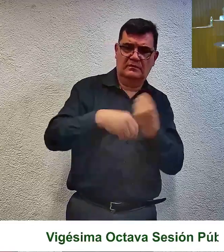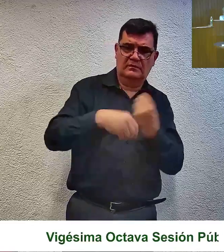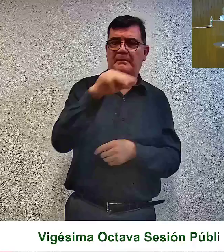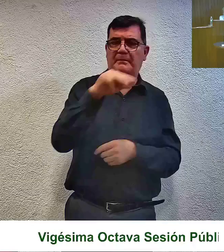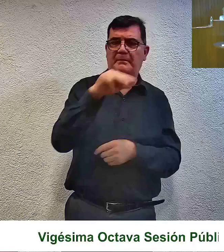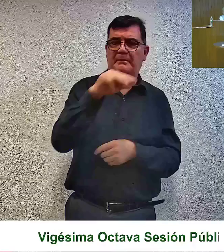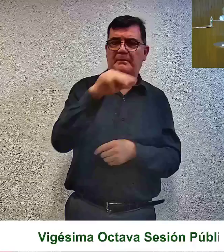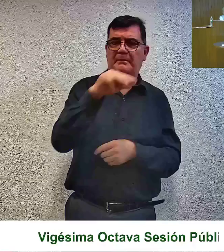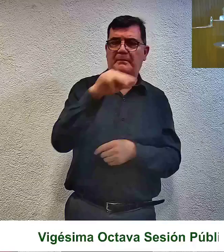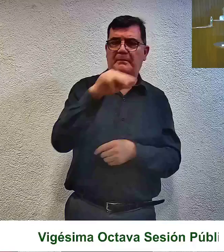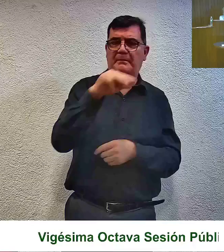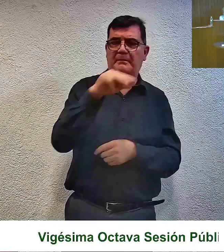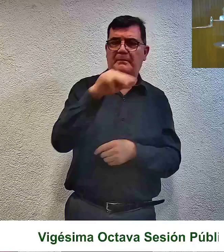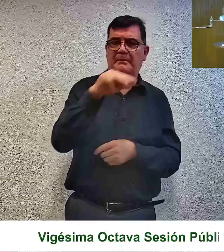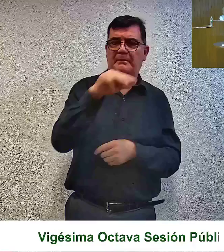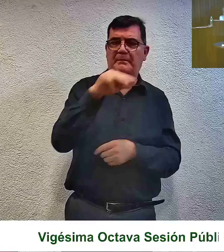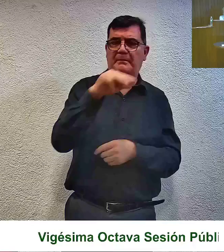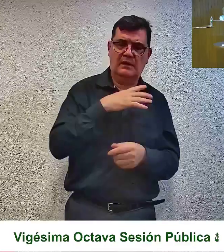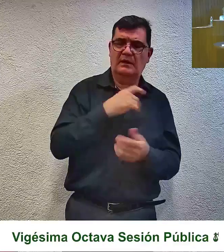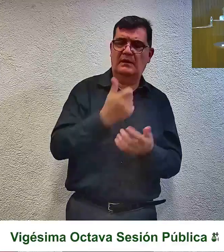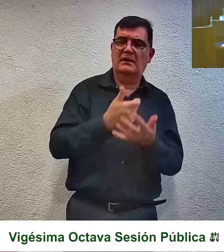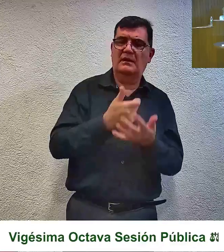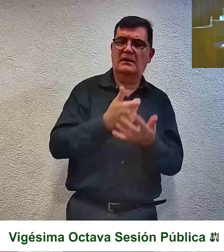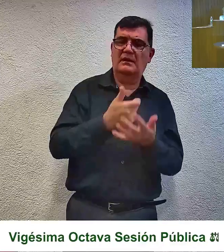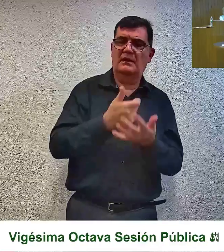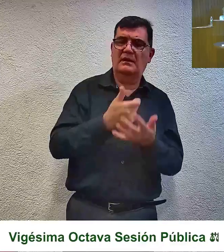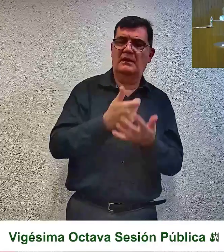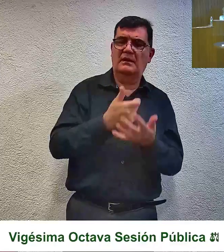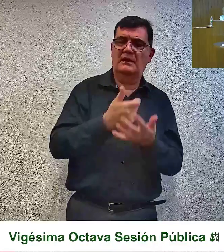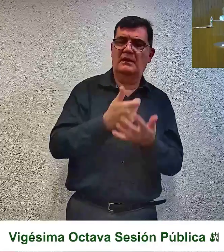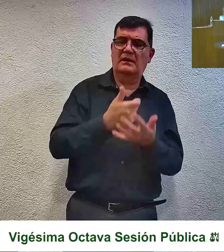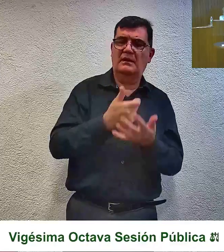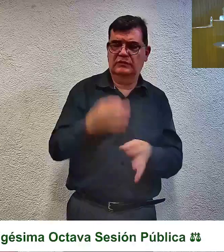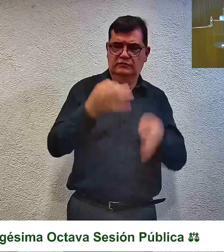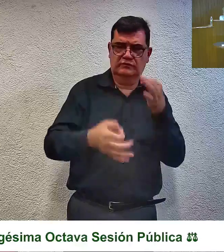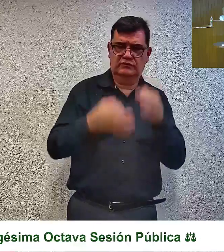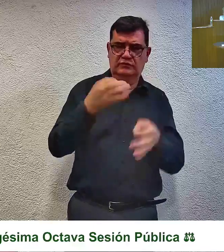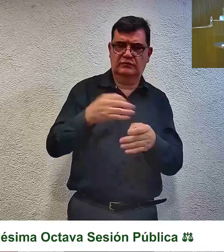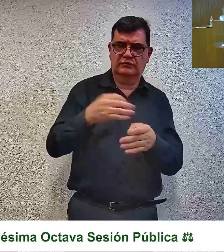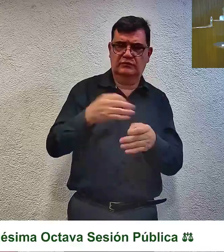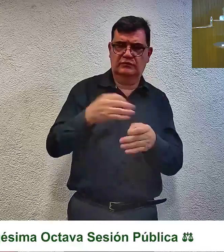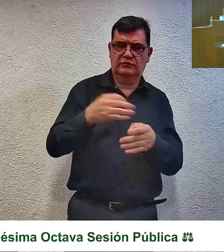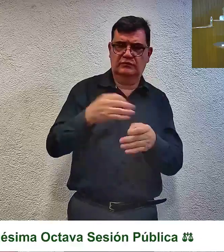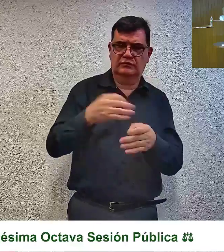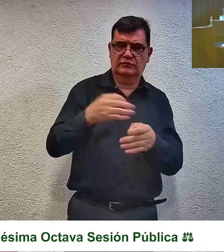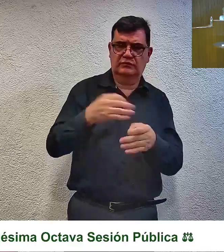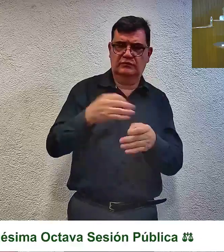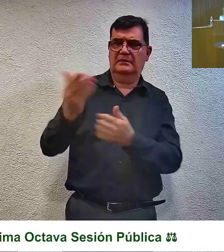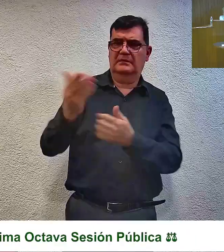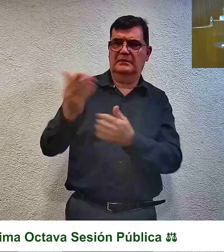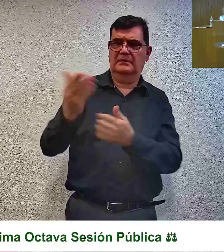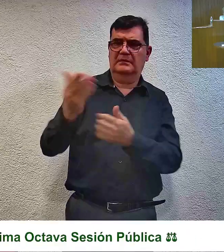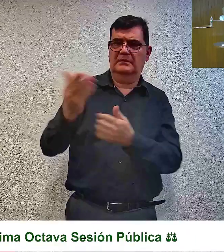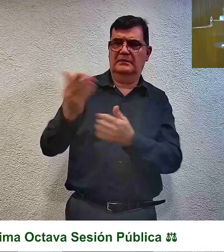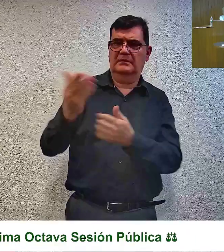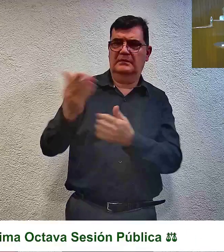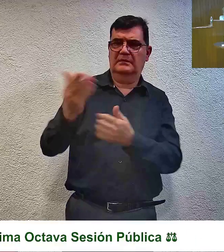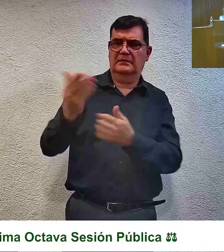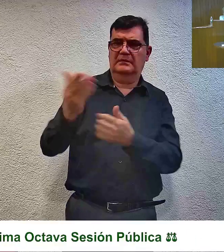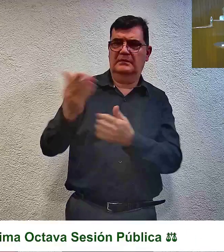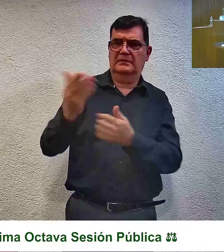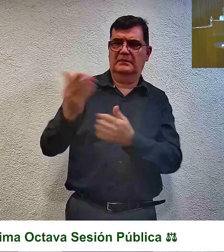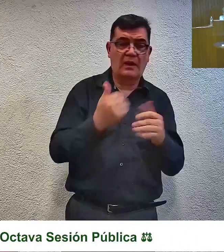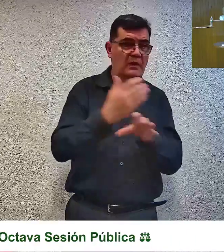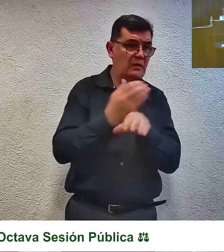Metlatón Guerrero, numerario que consignó ante este tribunal y que le fue entregado al actor. En consecuencia, al no